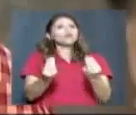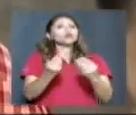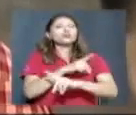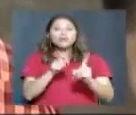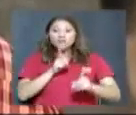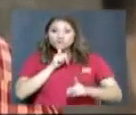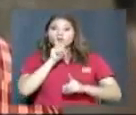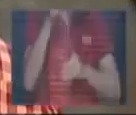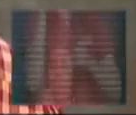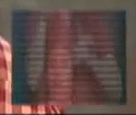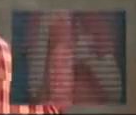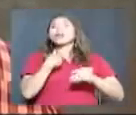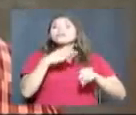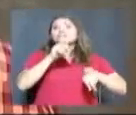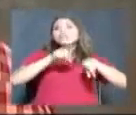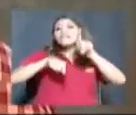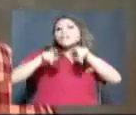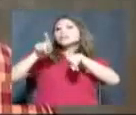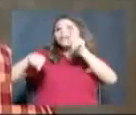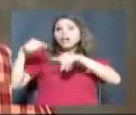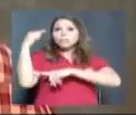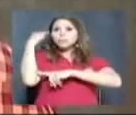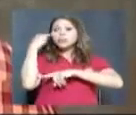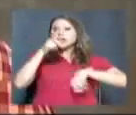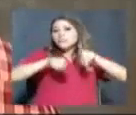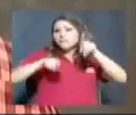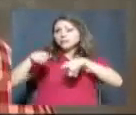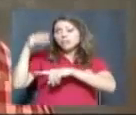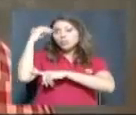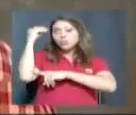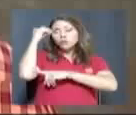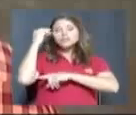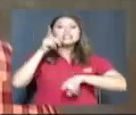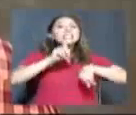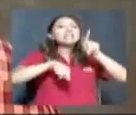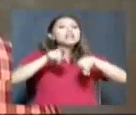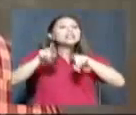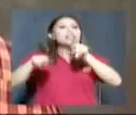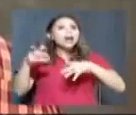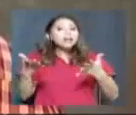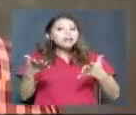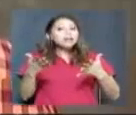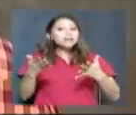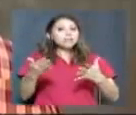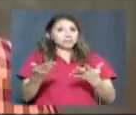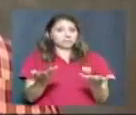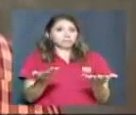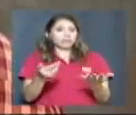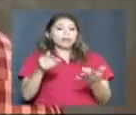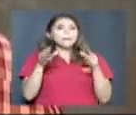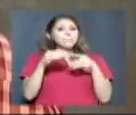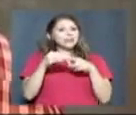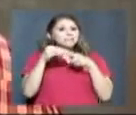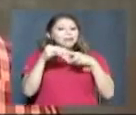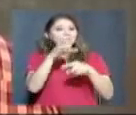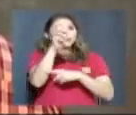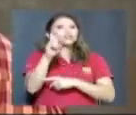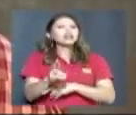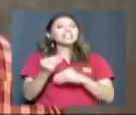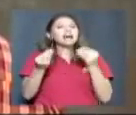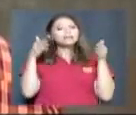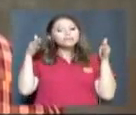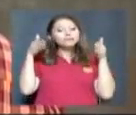de pensamientos y de ideas expresan esos 27 canales. Lo que tenemos en nuestro país es fundamentalmente un modelo comercial. Yo insisto, no se